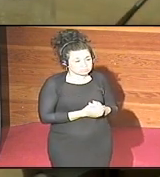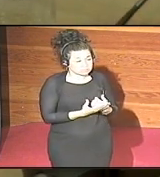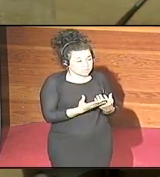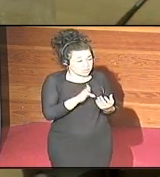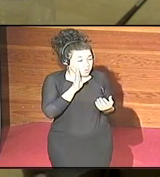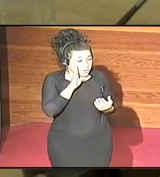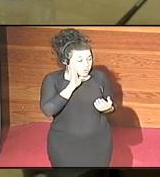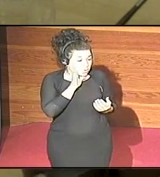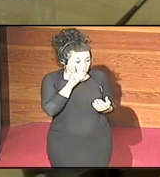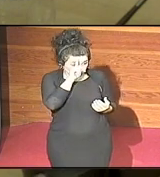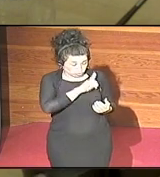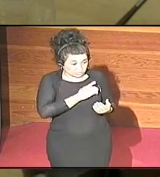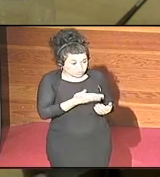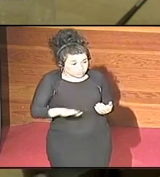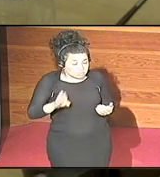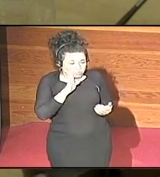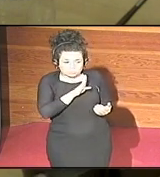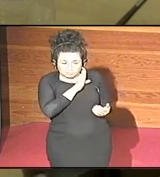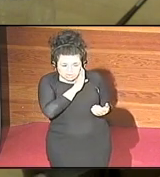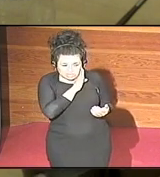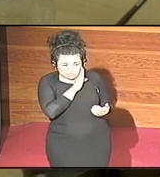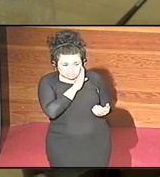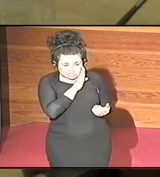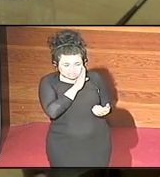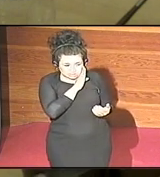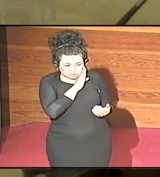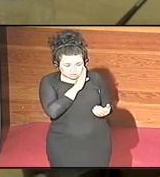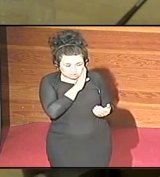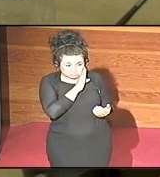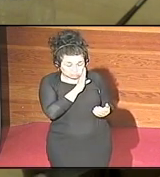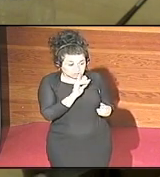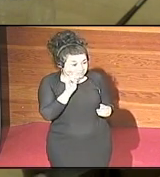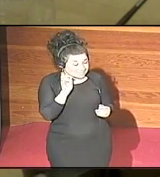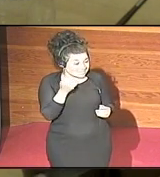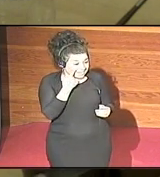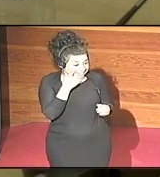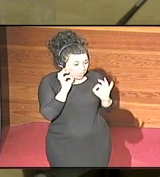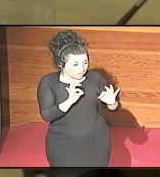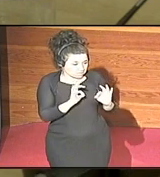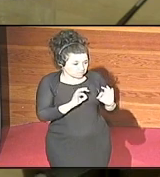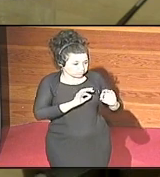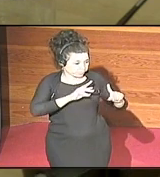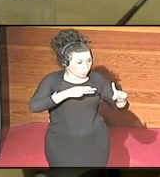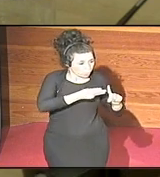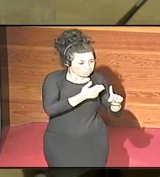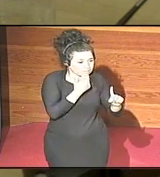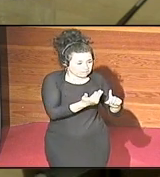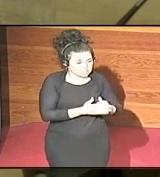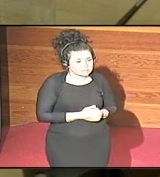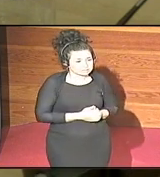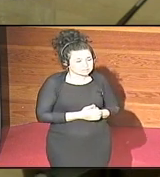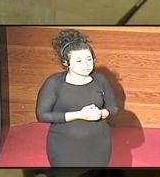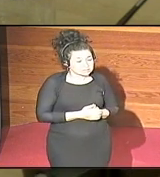madres de soldados muchas de las madres de estos chicos se han enterado de esa manera. De momento